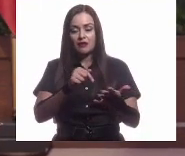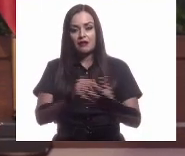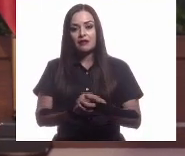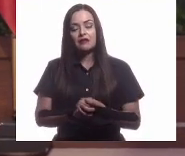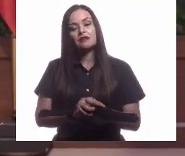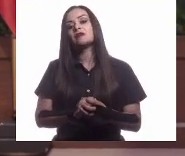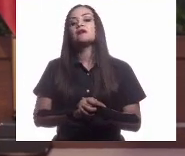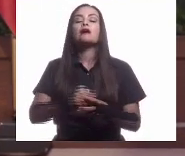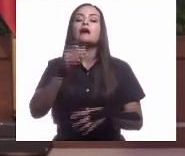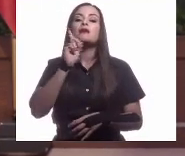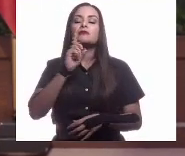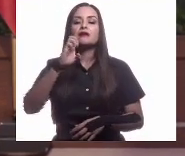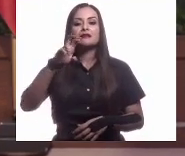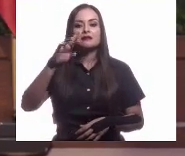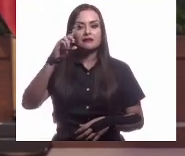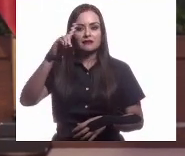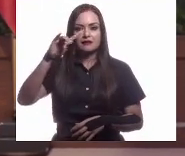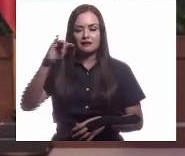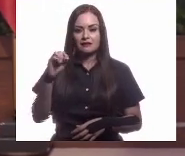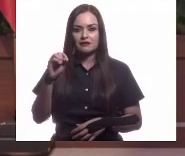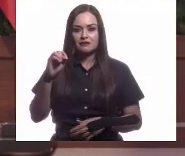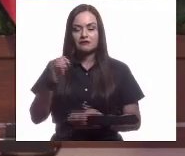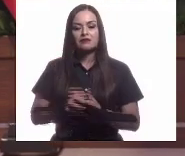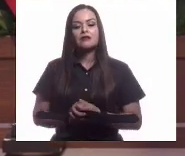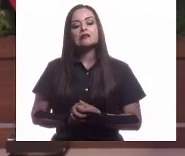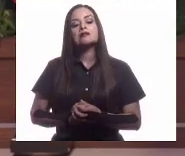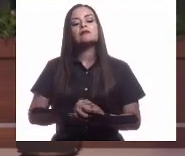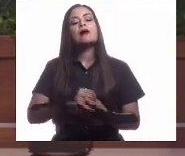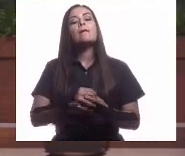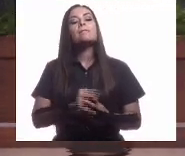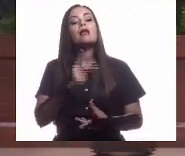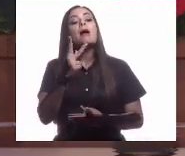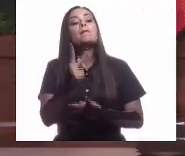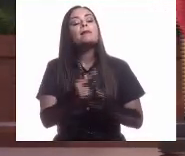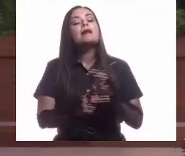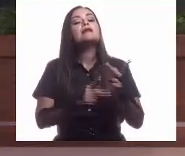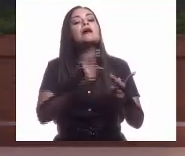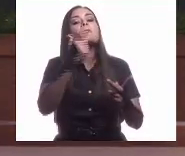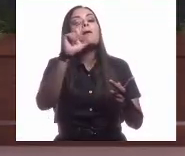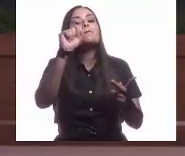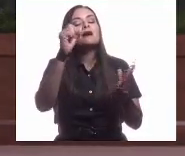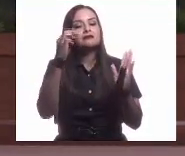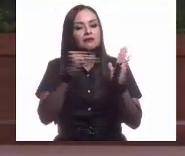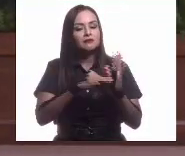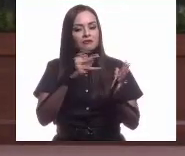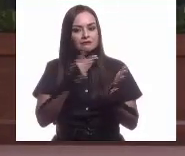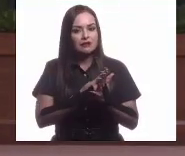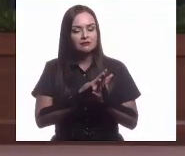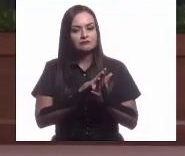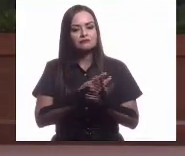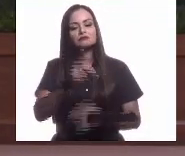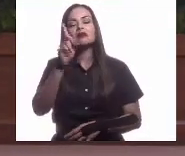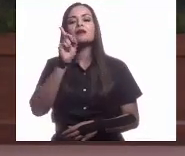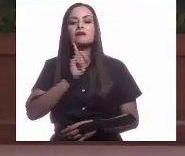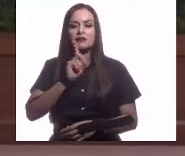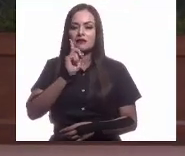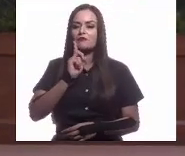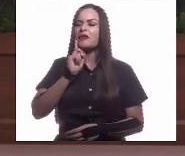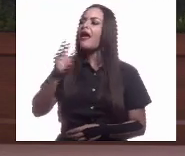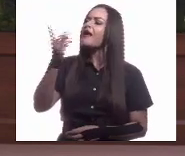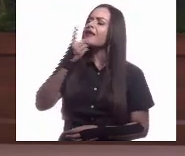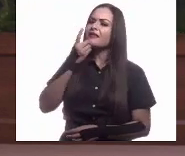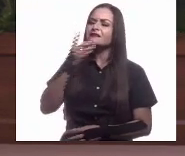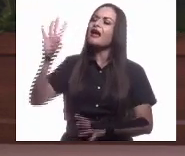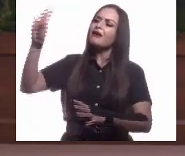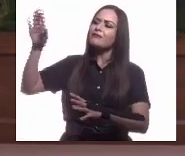a la Palabra, le prestamos 20 mil pesos. Y esta persona con esos 20 mil pesos contrató gente